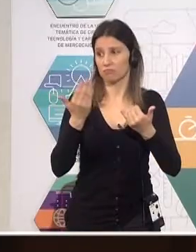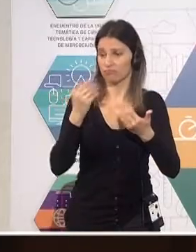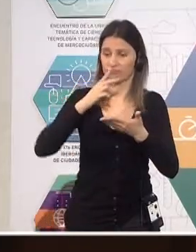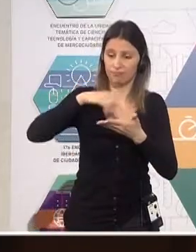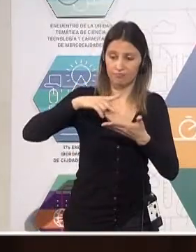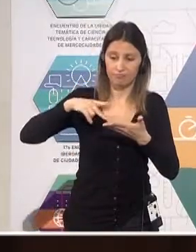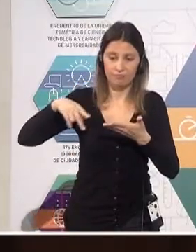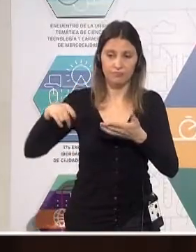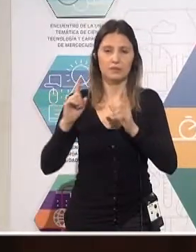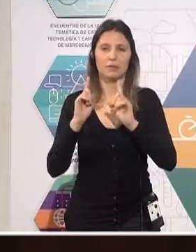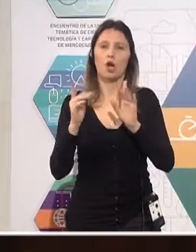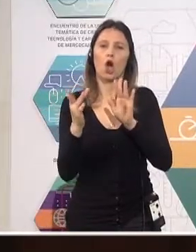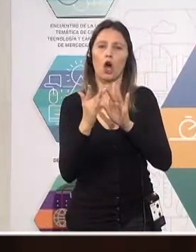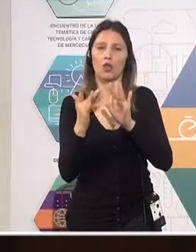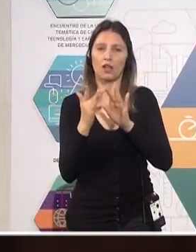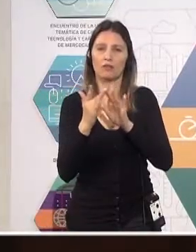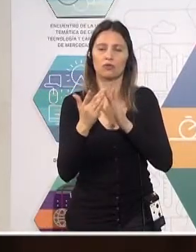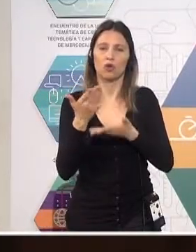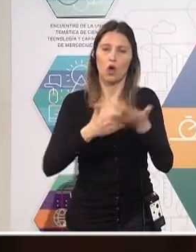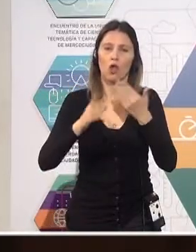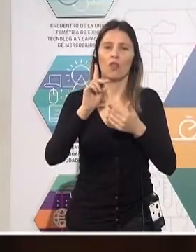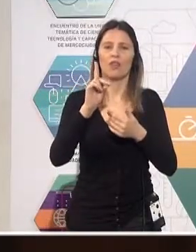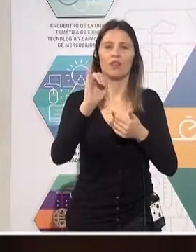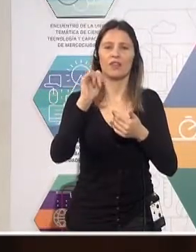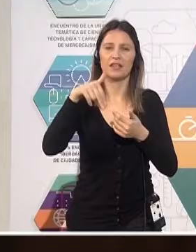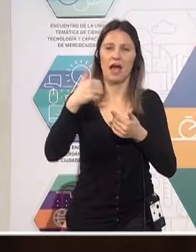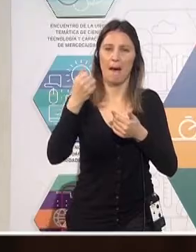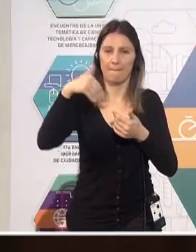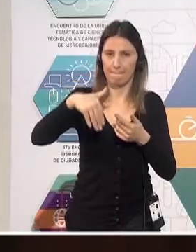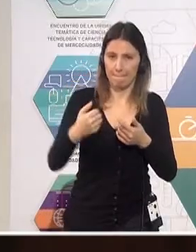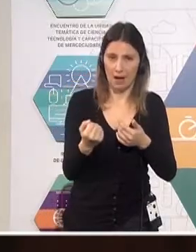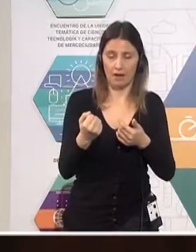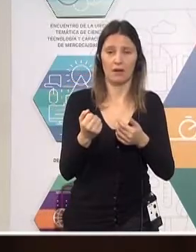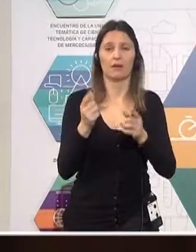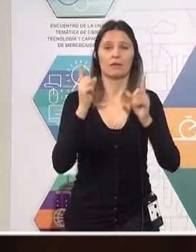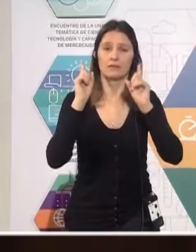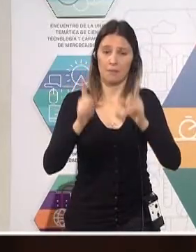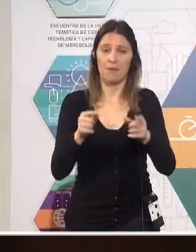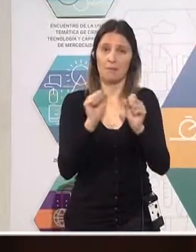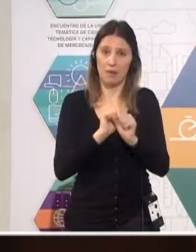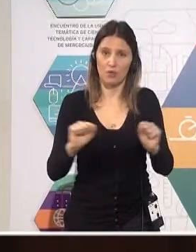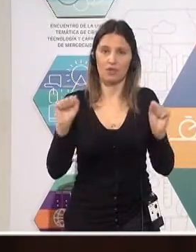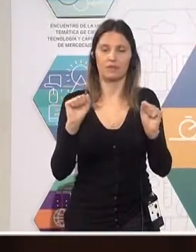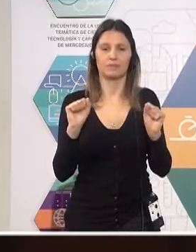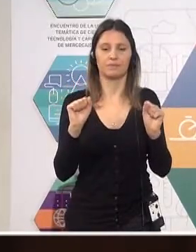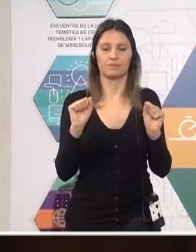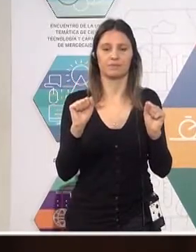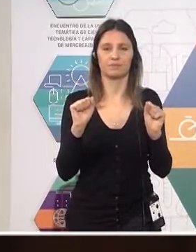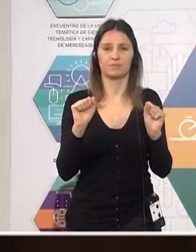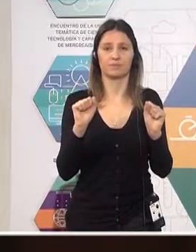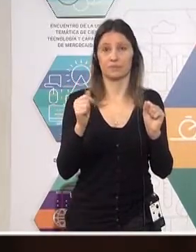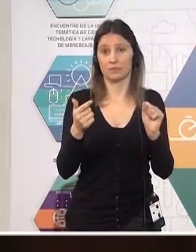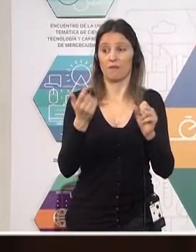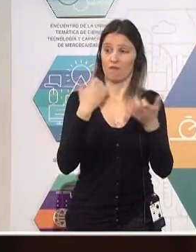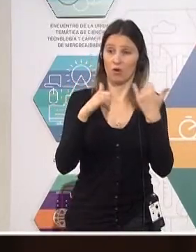hacer alguna interconexión con la dinama y con algún otro sistema para poder justamente seguir esté concentrando